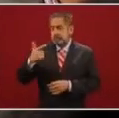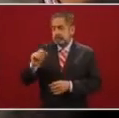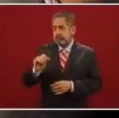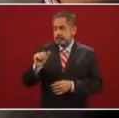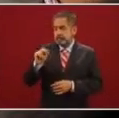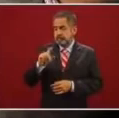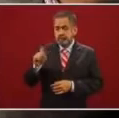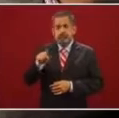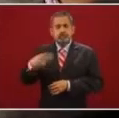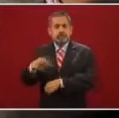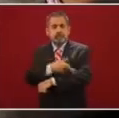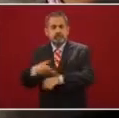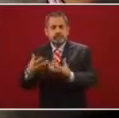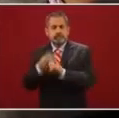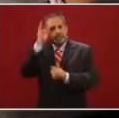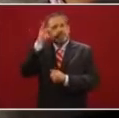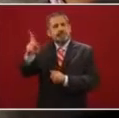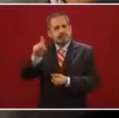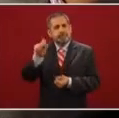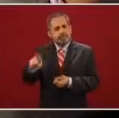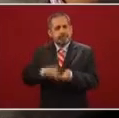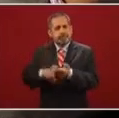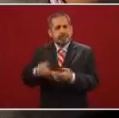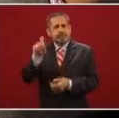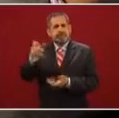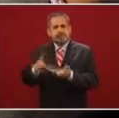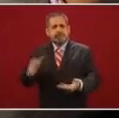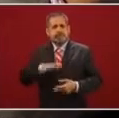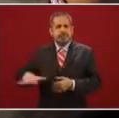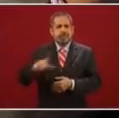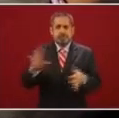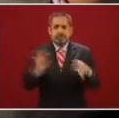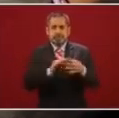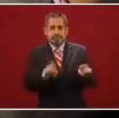sus familiares tienen concesiones de agua justo en las cuencas en donde Constellation